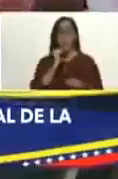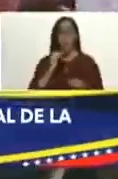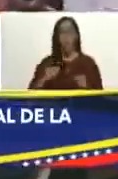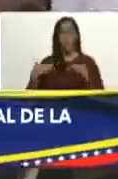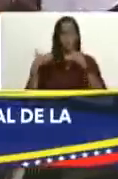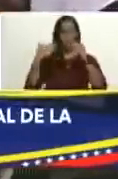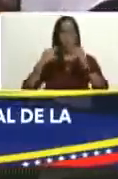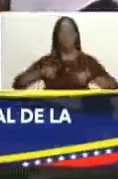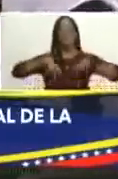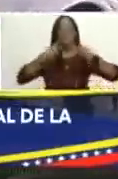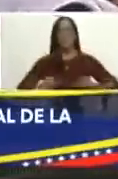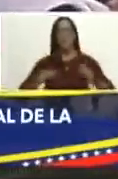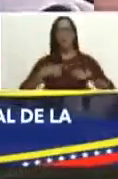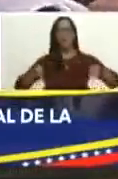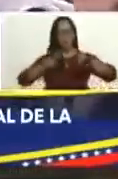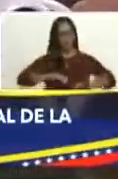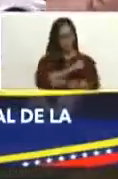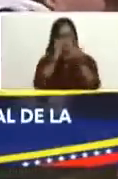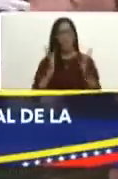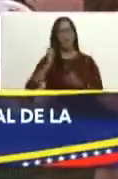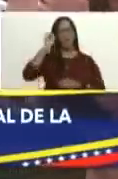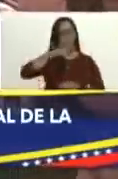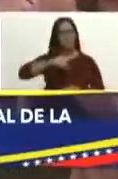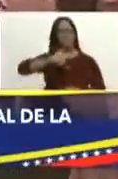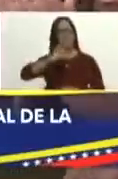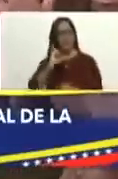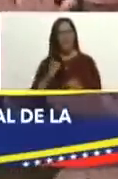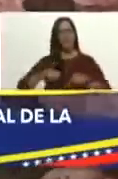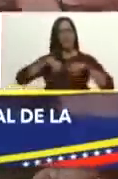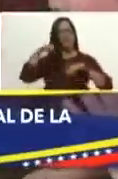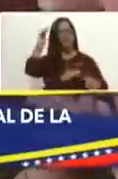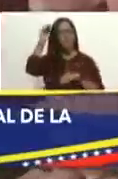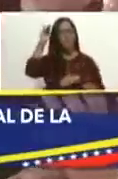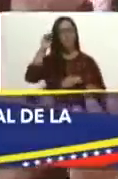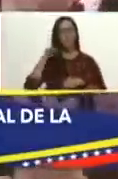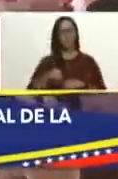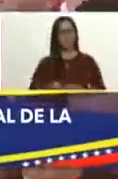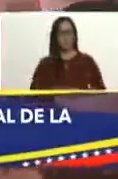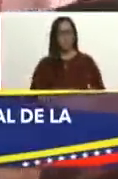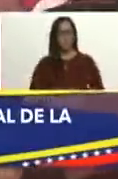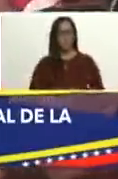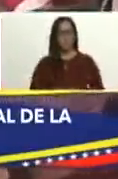nuevos valores, claro que hay futuro. No a la pudrición occidental.